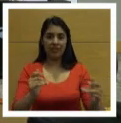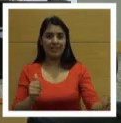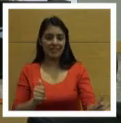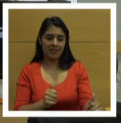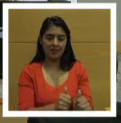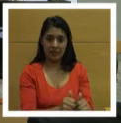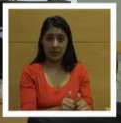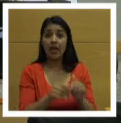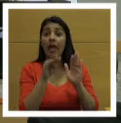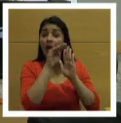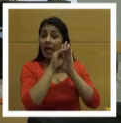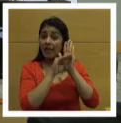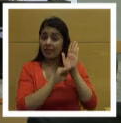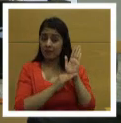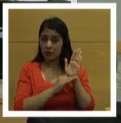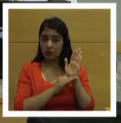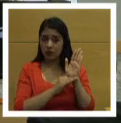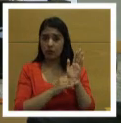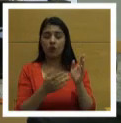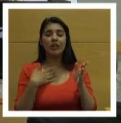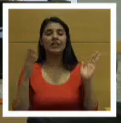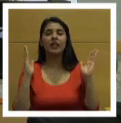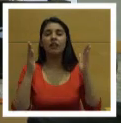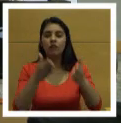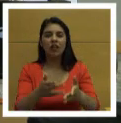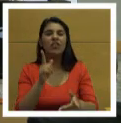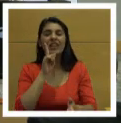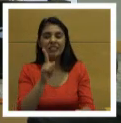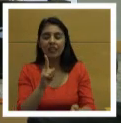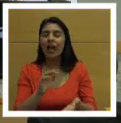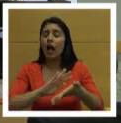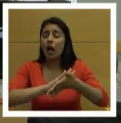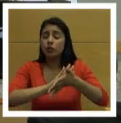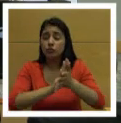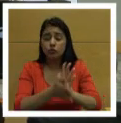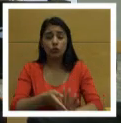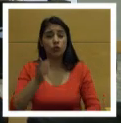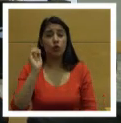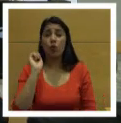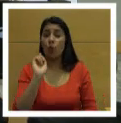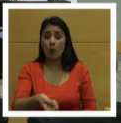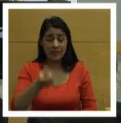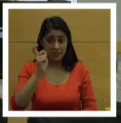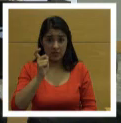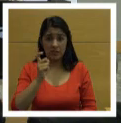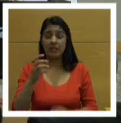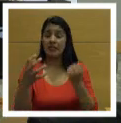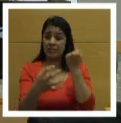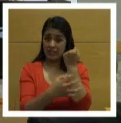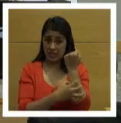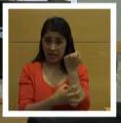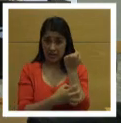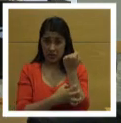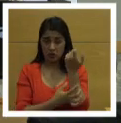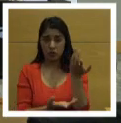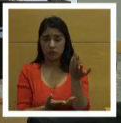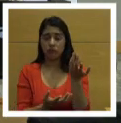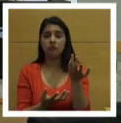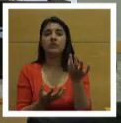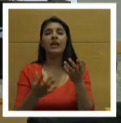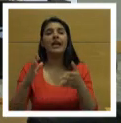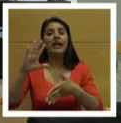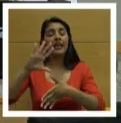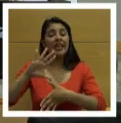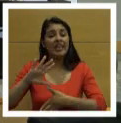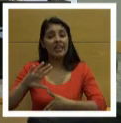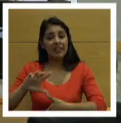Este protocolo está dirigido a todas y todos los jueces de la región iberoamericana cuya intervención es requerida por